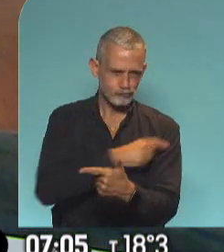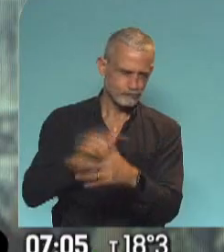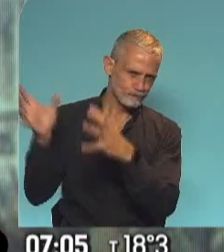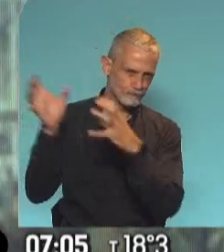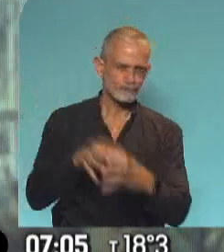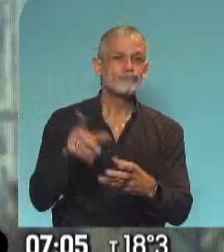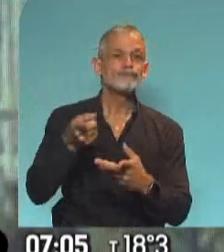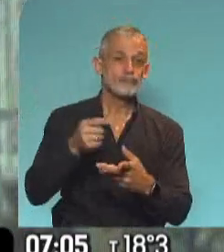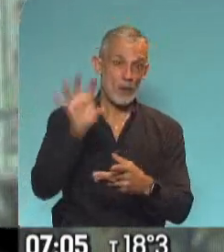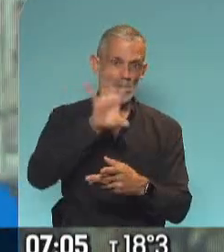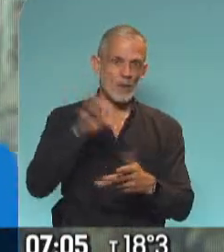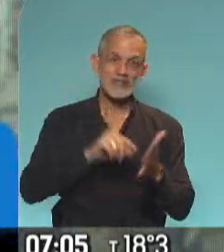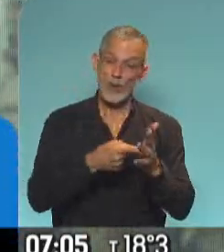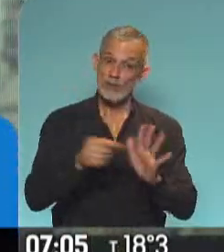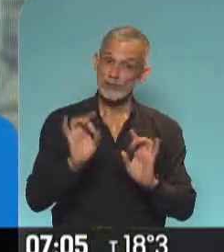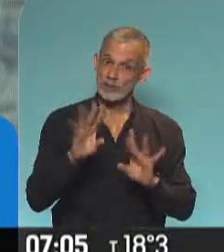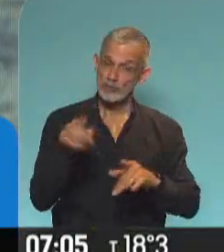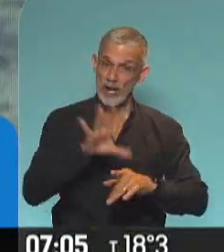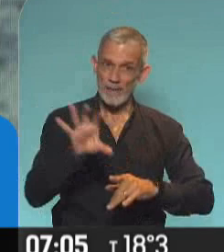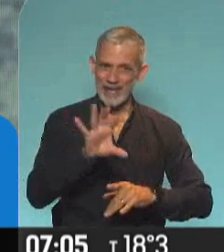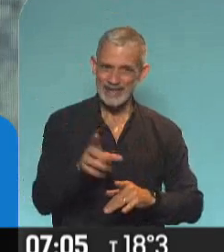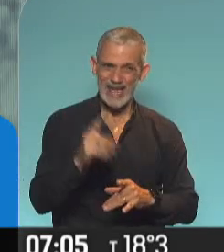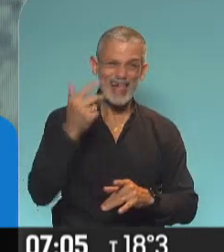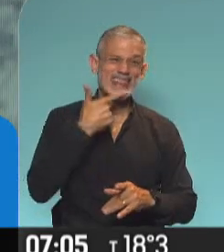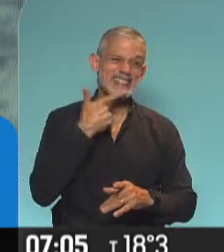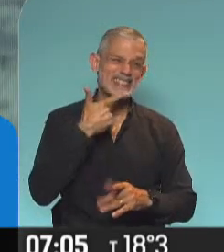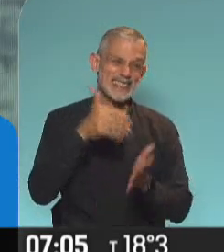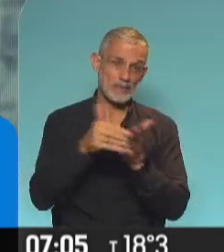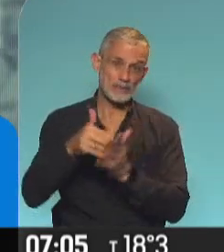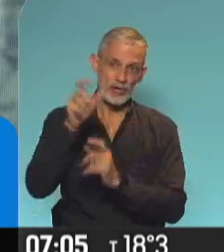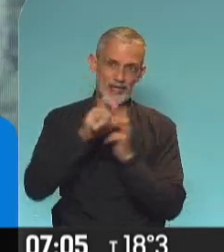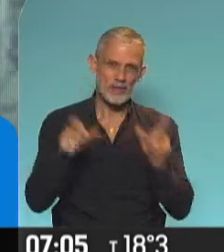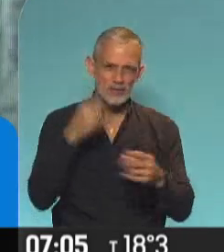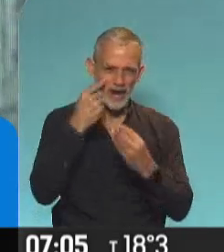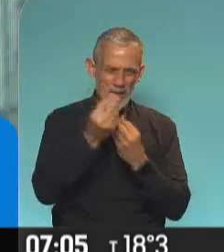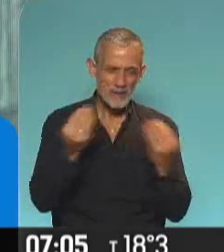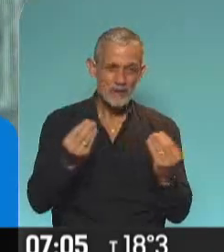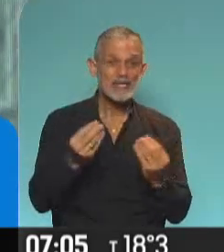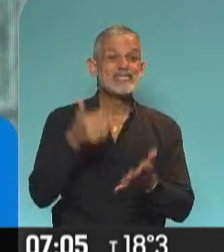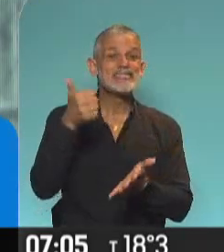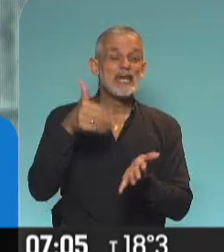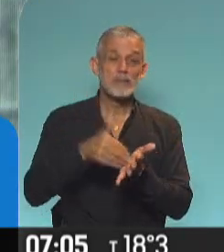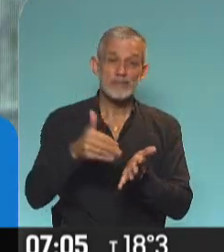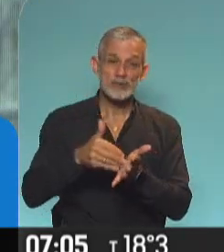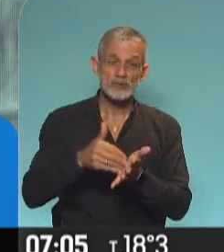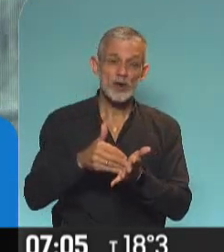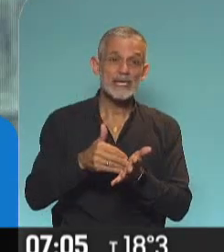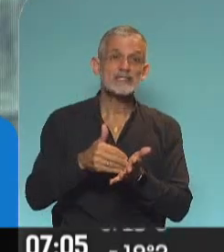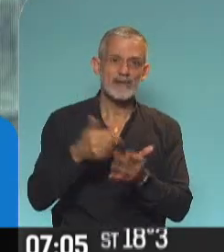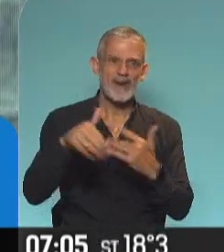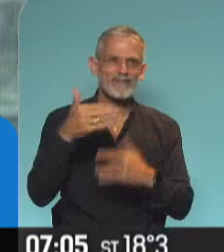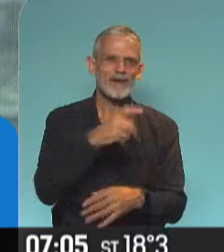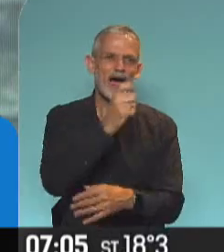en la provincia de Buenos Aires. Solo en la provincia de Buenos Aires, mencionemos, 17 millones de habitantes y 6 millones se estima son aquellos que van a